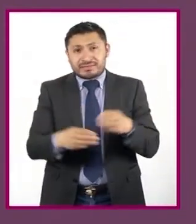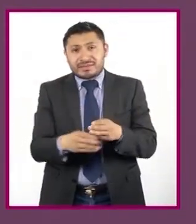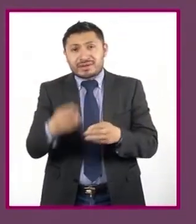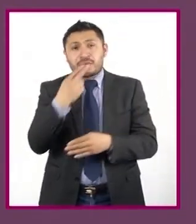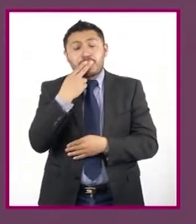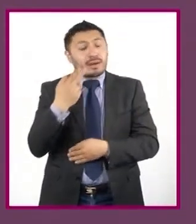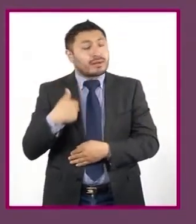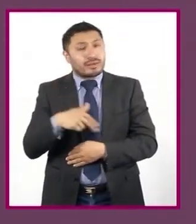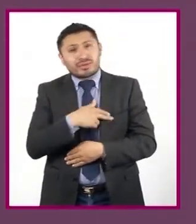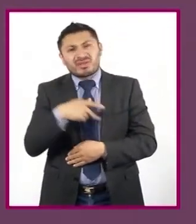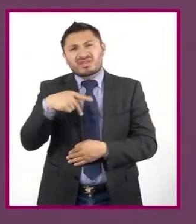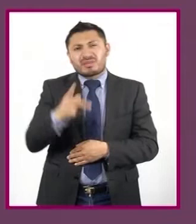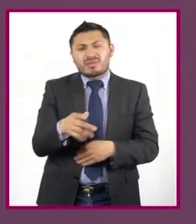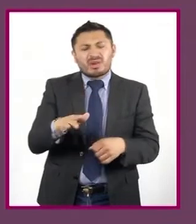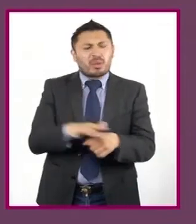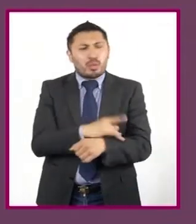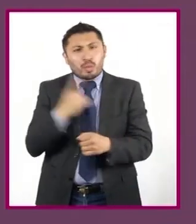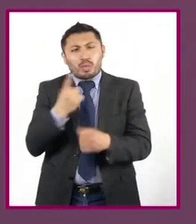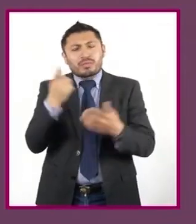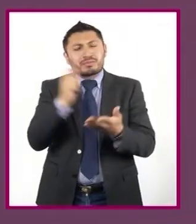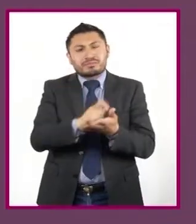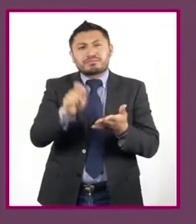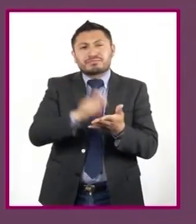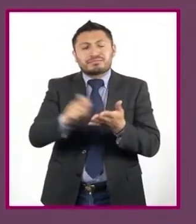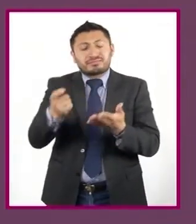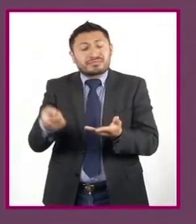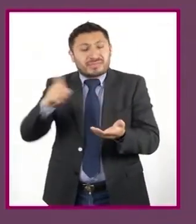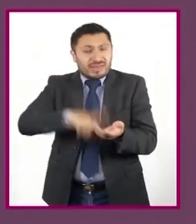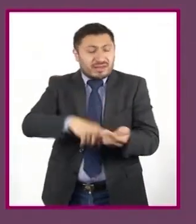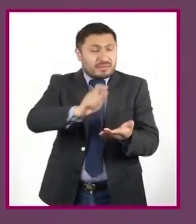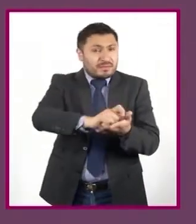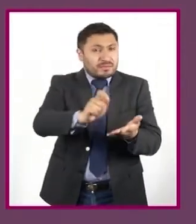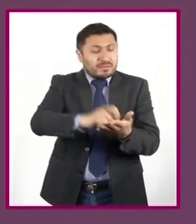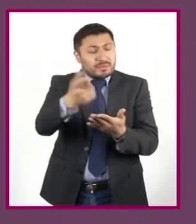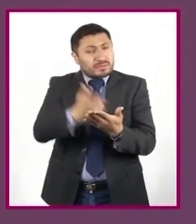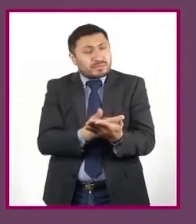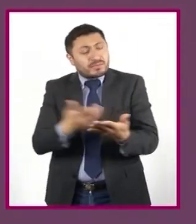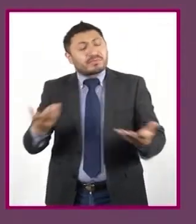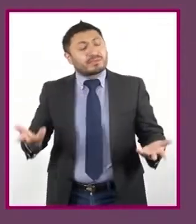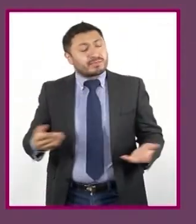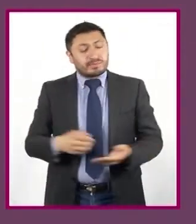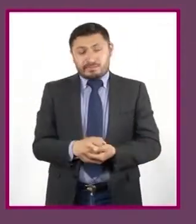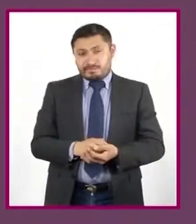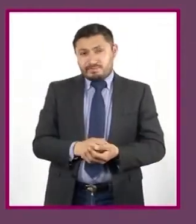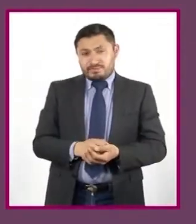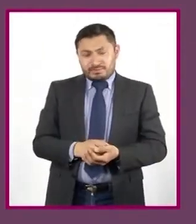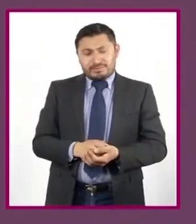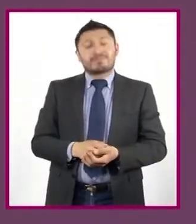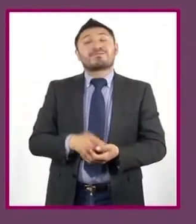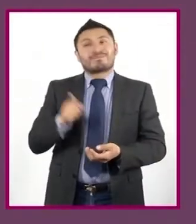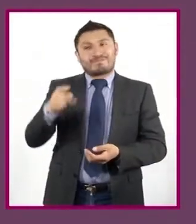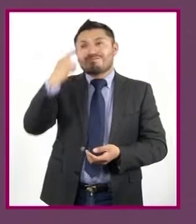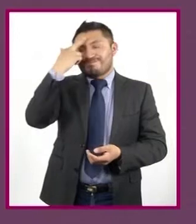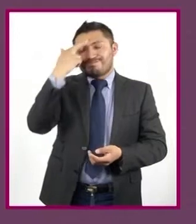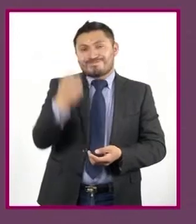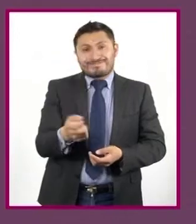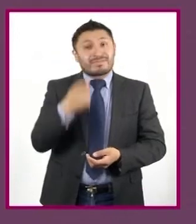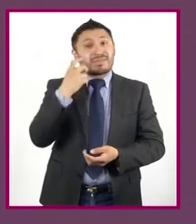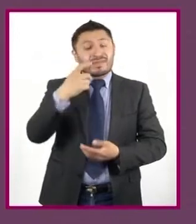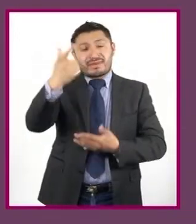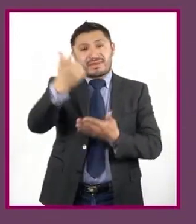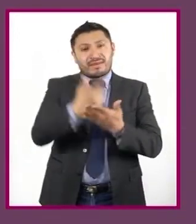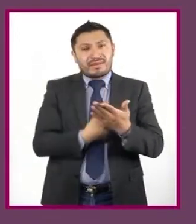entiendo muy bien por qué debemos de escribirlas en nuestros trabajos. Tienes toda la razón. Las